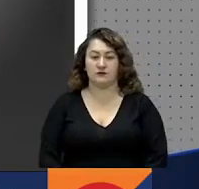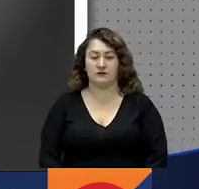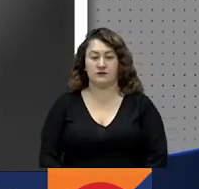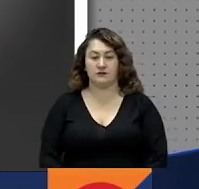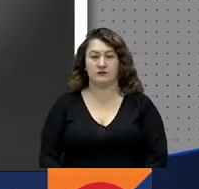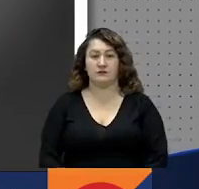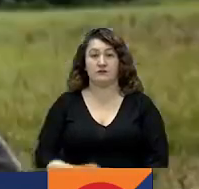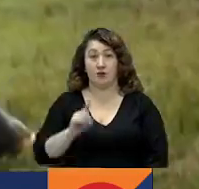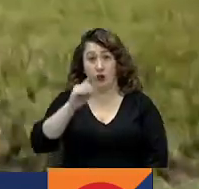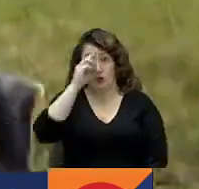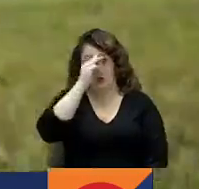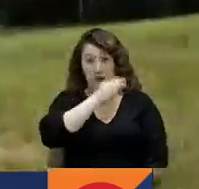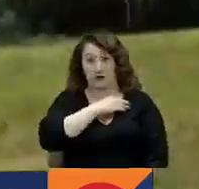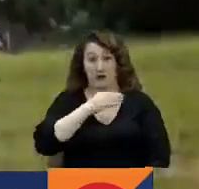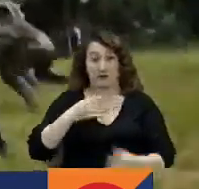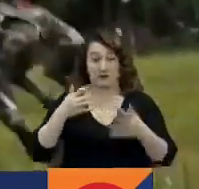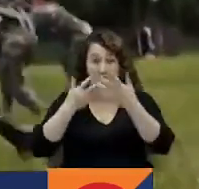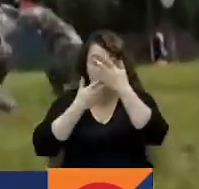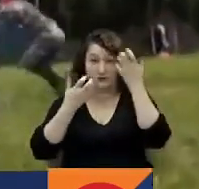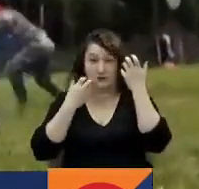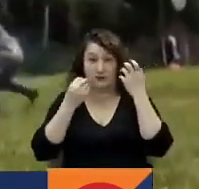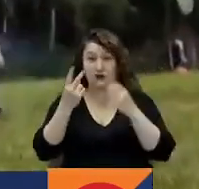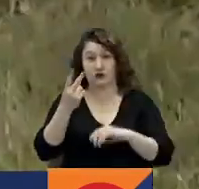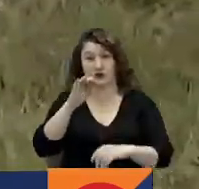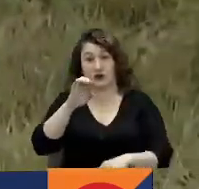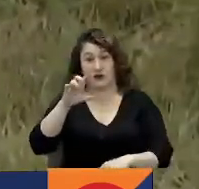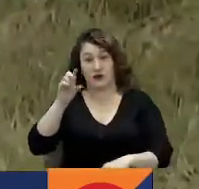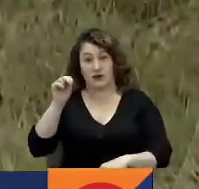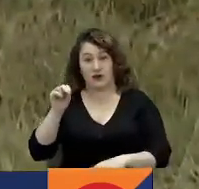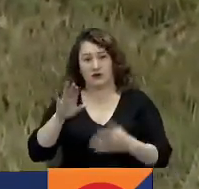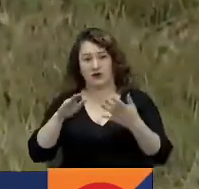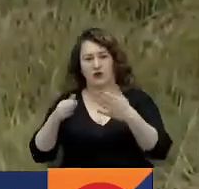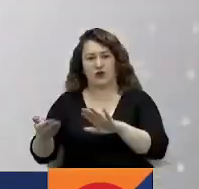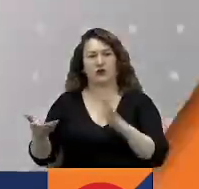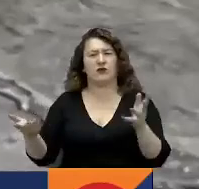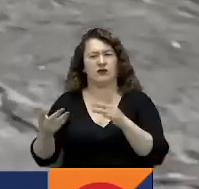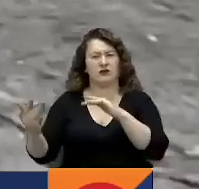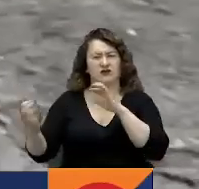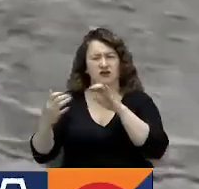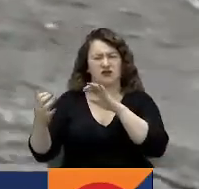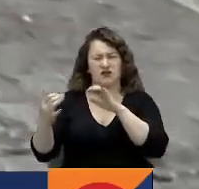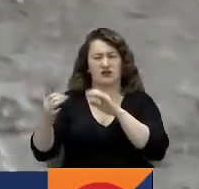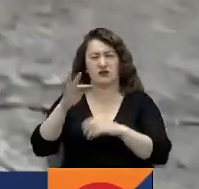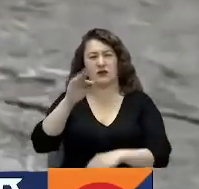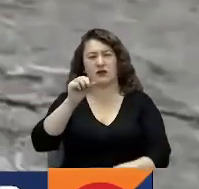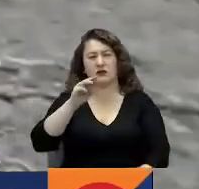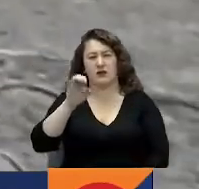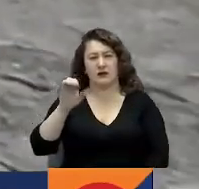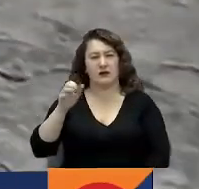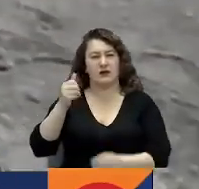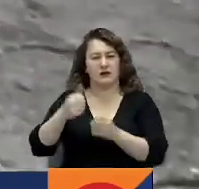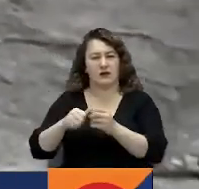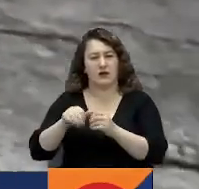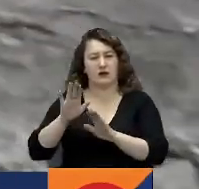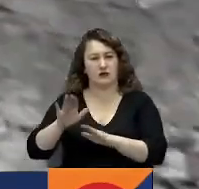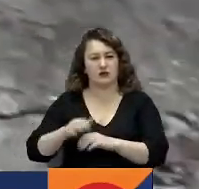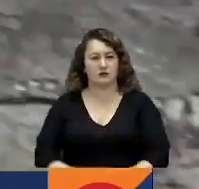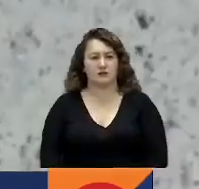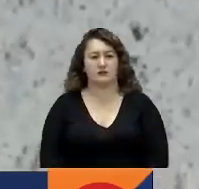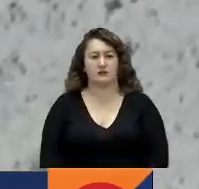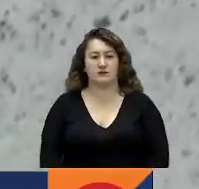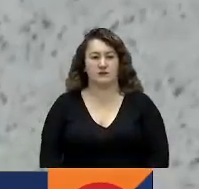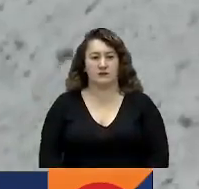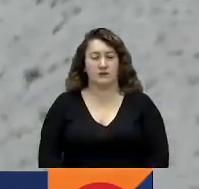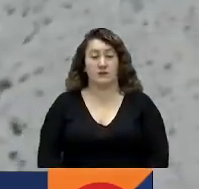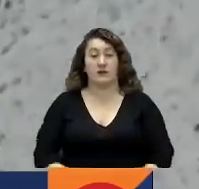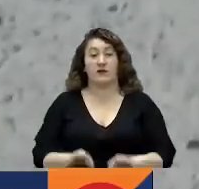Un militar y 2 guerrilleros del ELN muertos en enfrentamientos en Tame, Arauca. Más familias en Santander